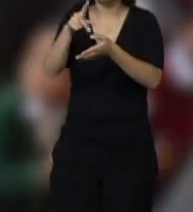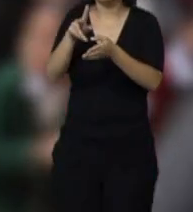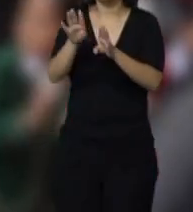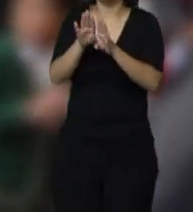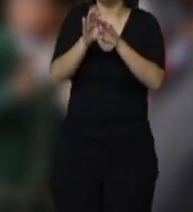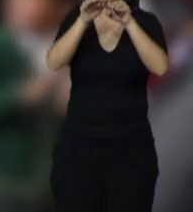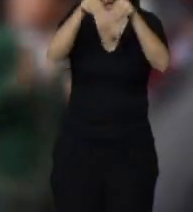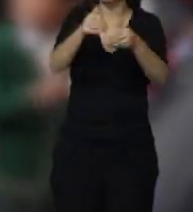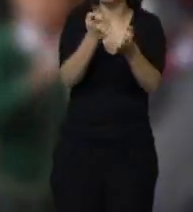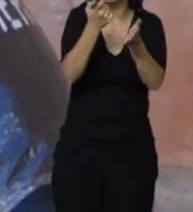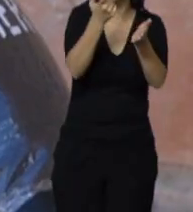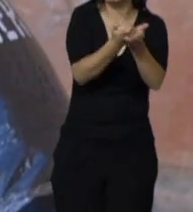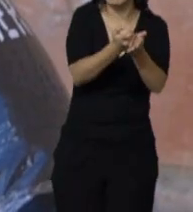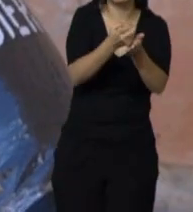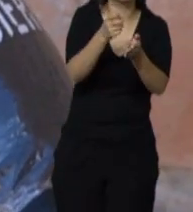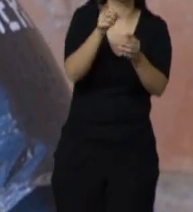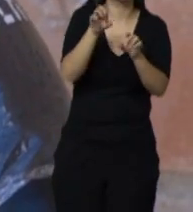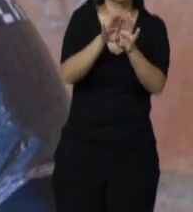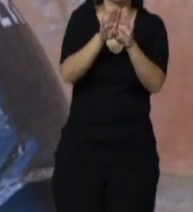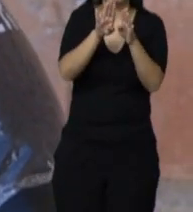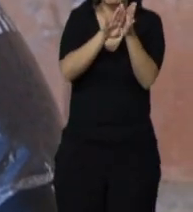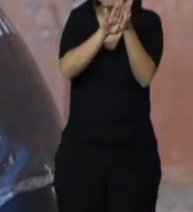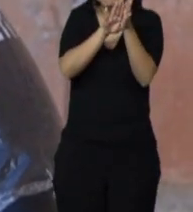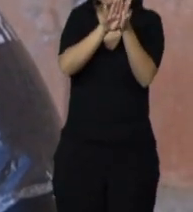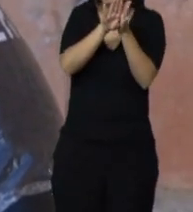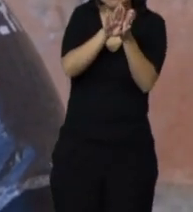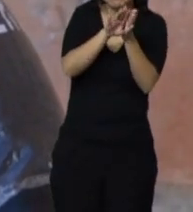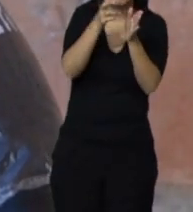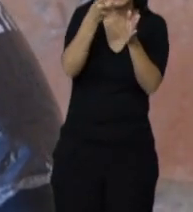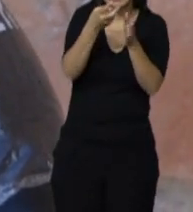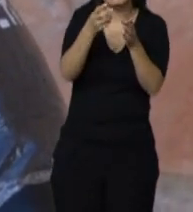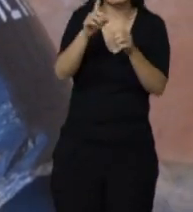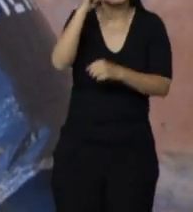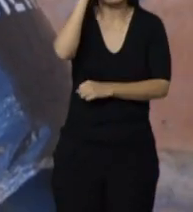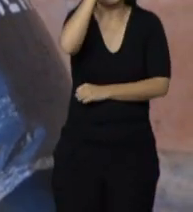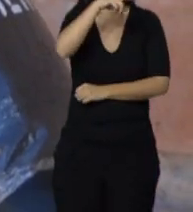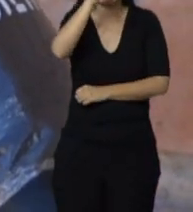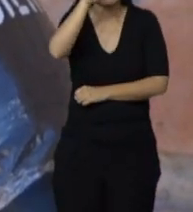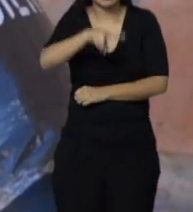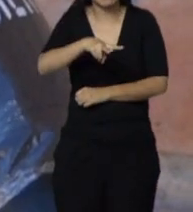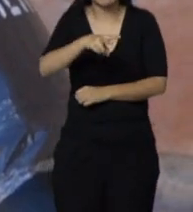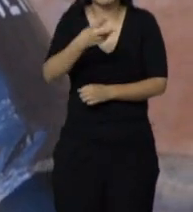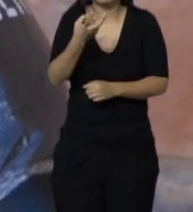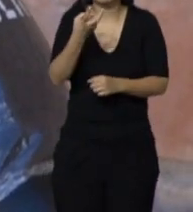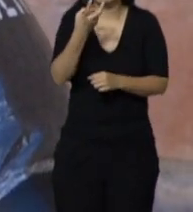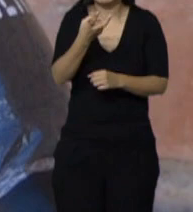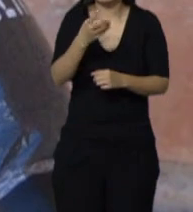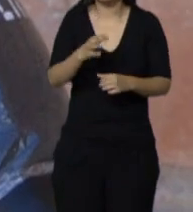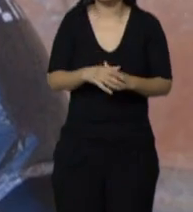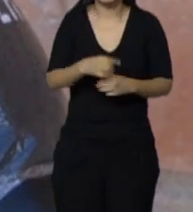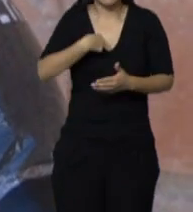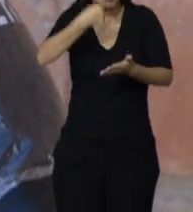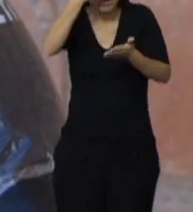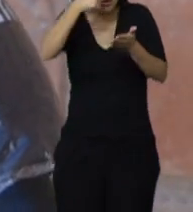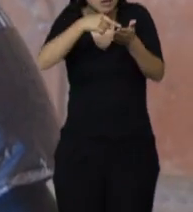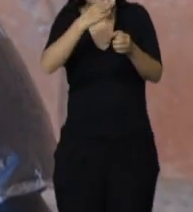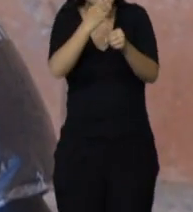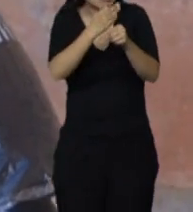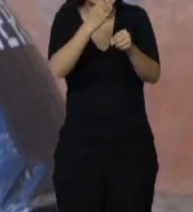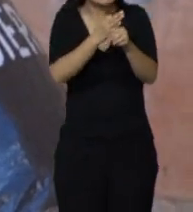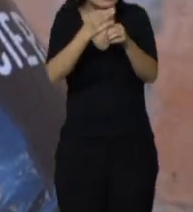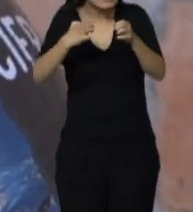especificó el monto si es una situación un poco complicada que ha dejado pero ello esta pandemia